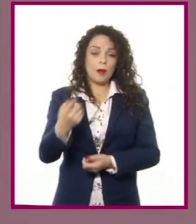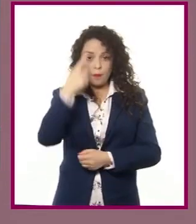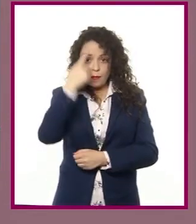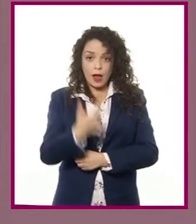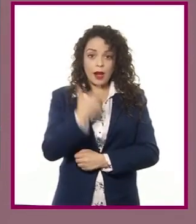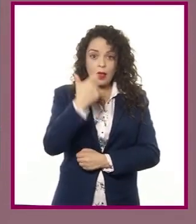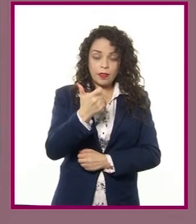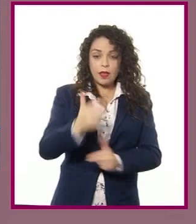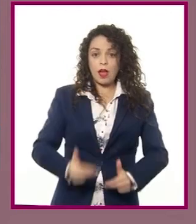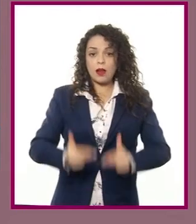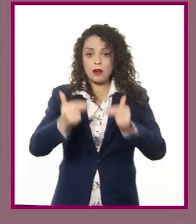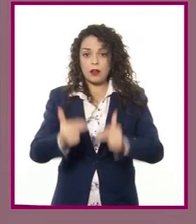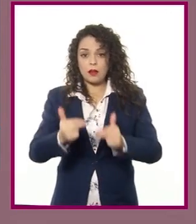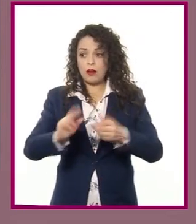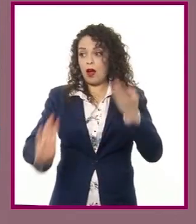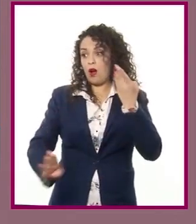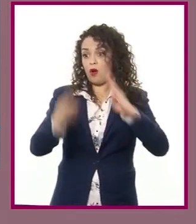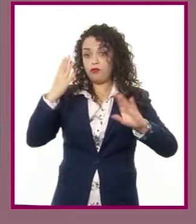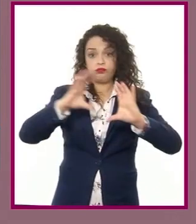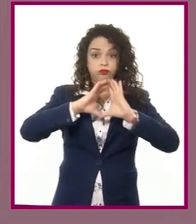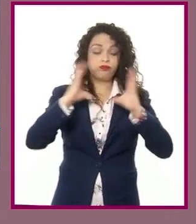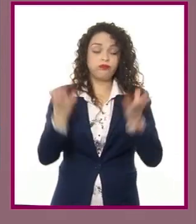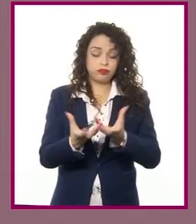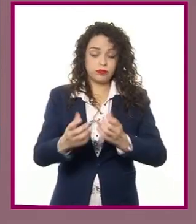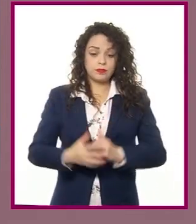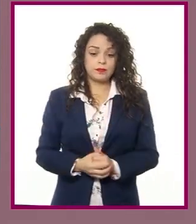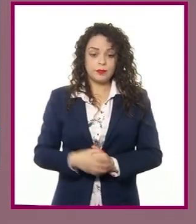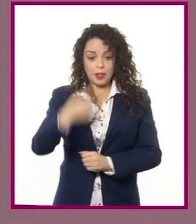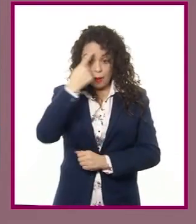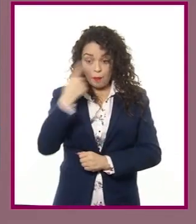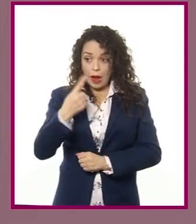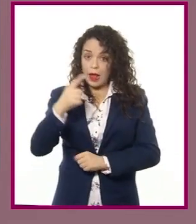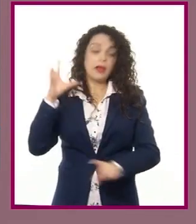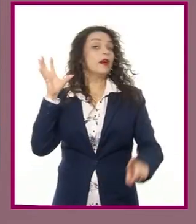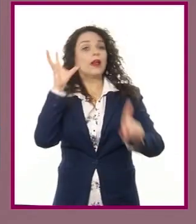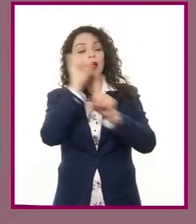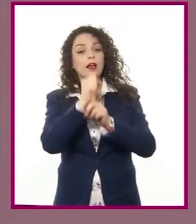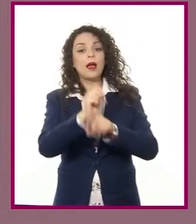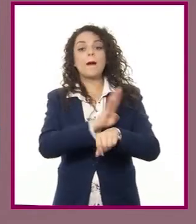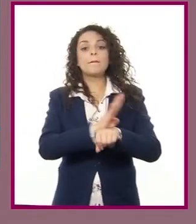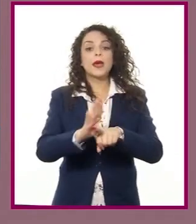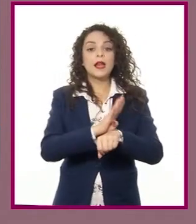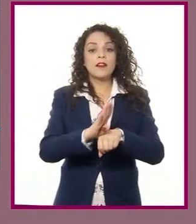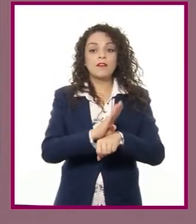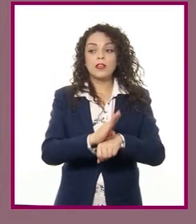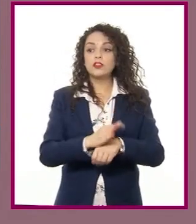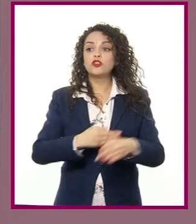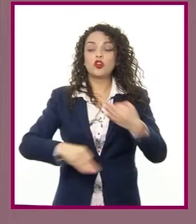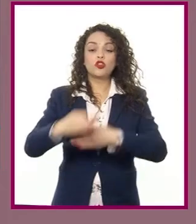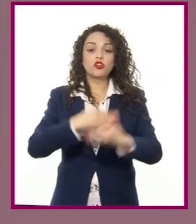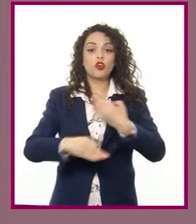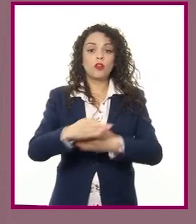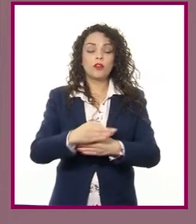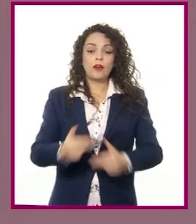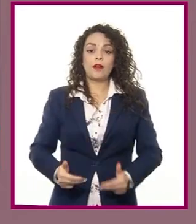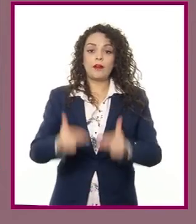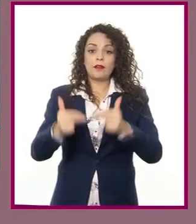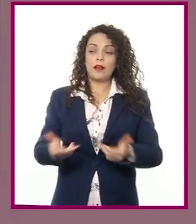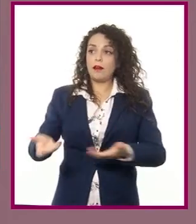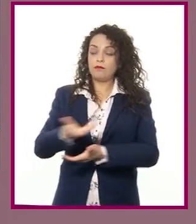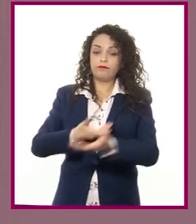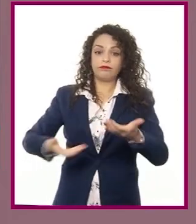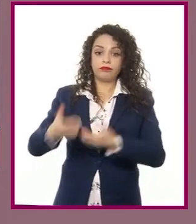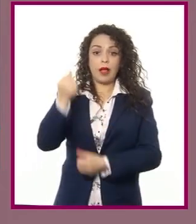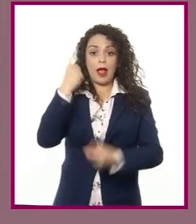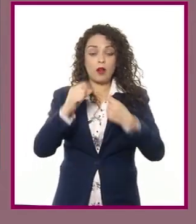y comercial a escala mundial. Con el propósito de obtener beneficios mutuos en el comercio internacional, algunos países